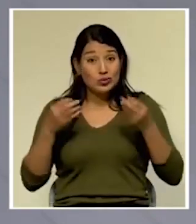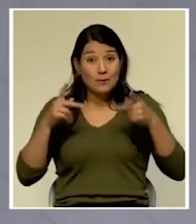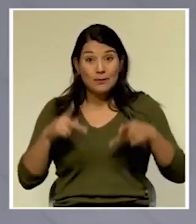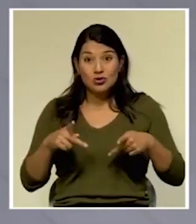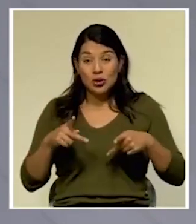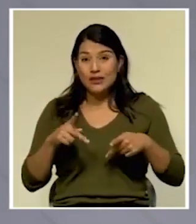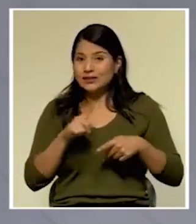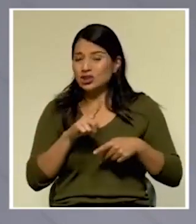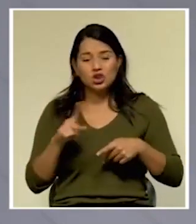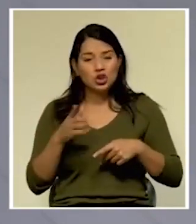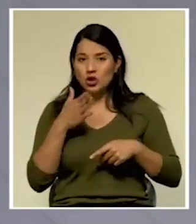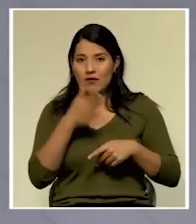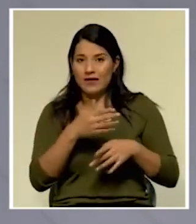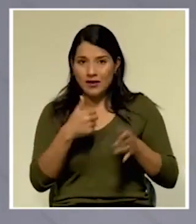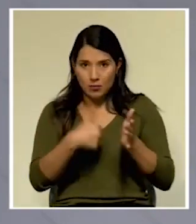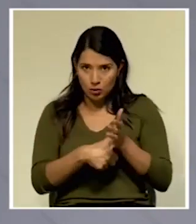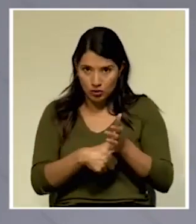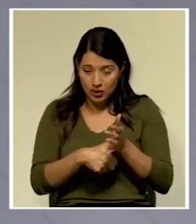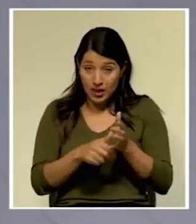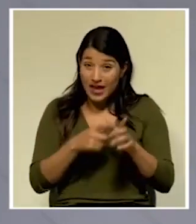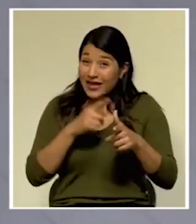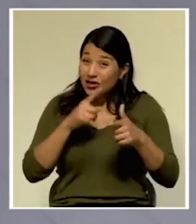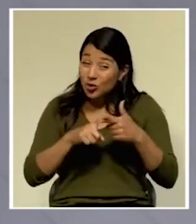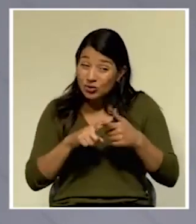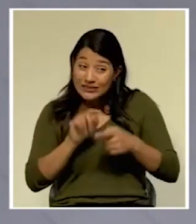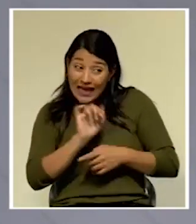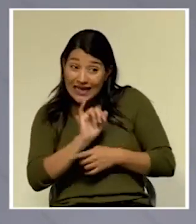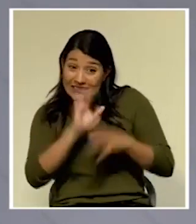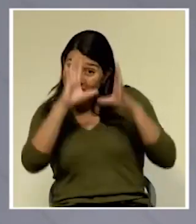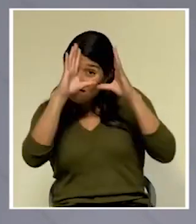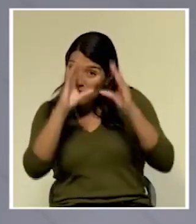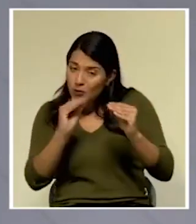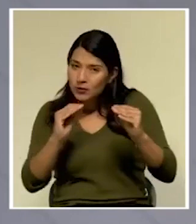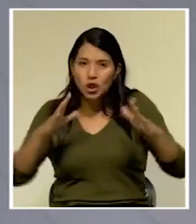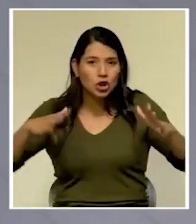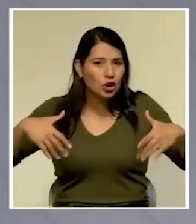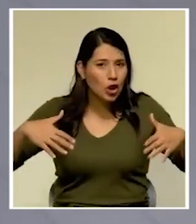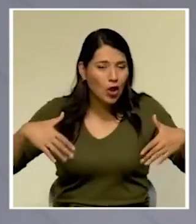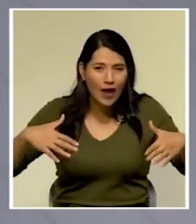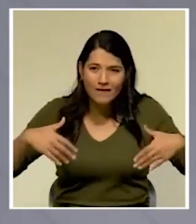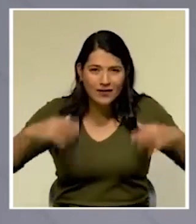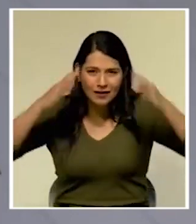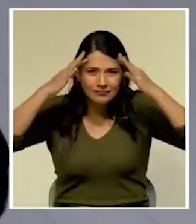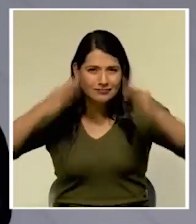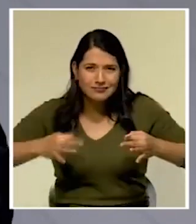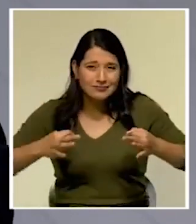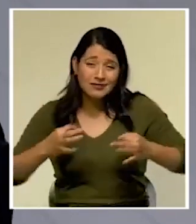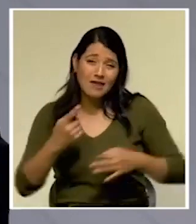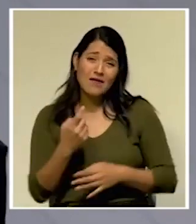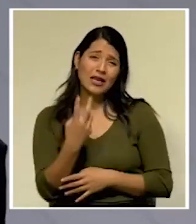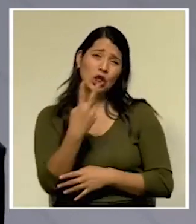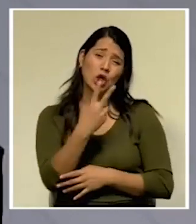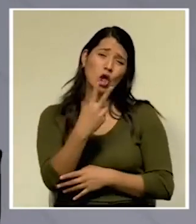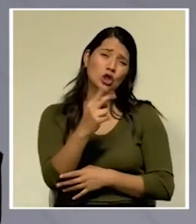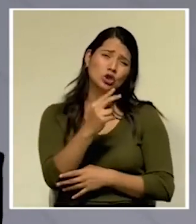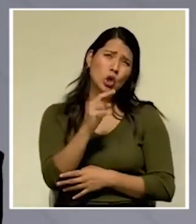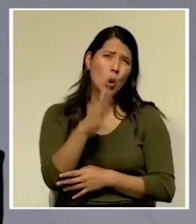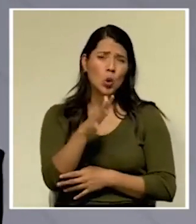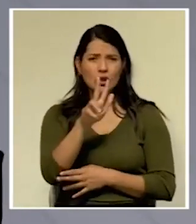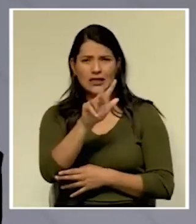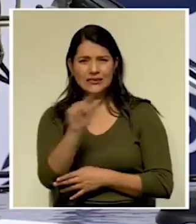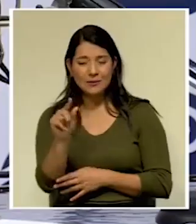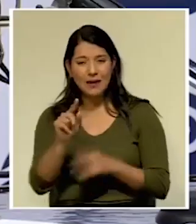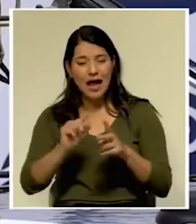Esta elección todavía no necesariamente esté, digamos, completamente decidida, por lo menos a 2 o 3 semanas de que se realice el proceso